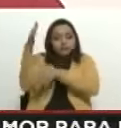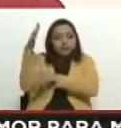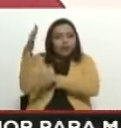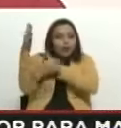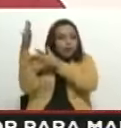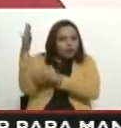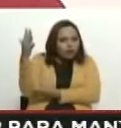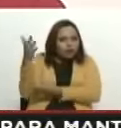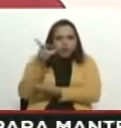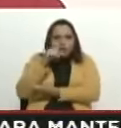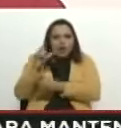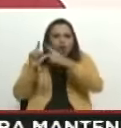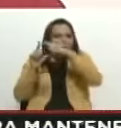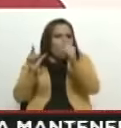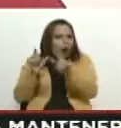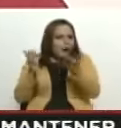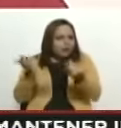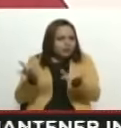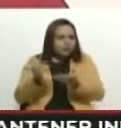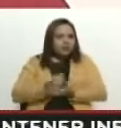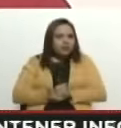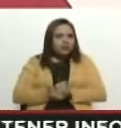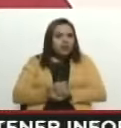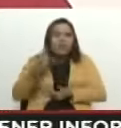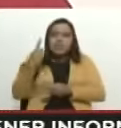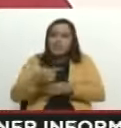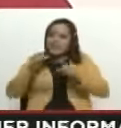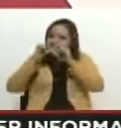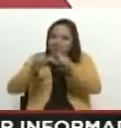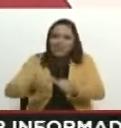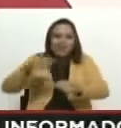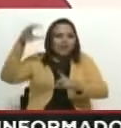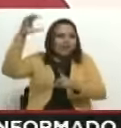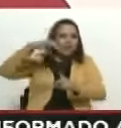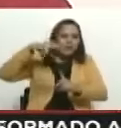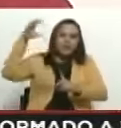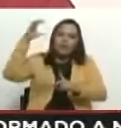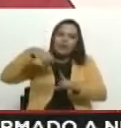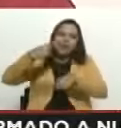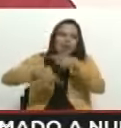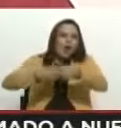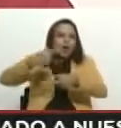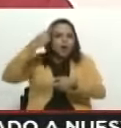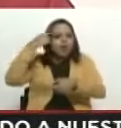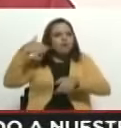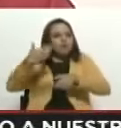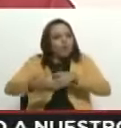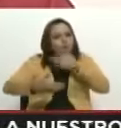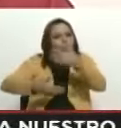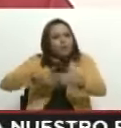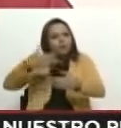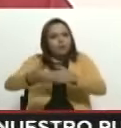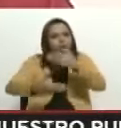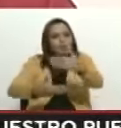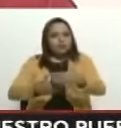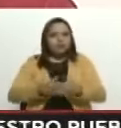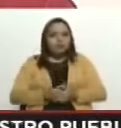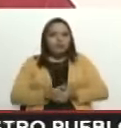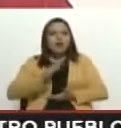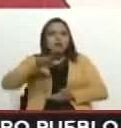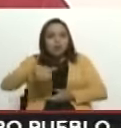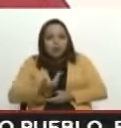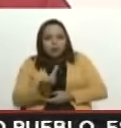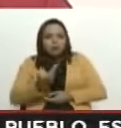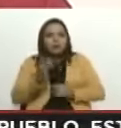hojas. Y tiene que seguirle lloviendo, se llama, rutinariamente para poder